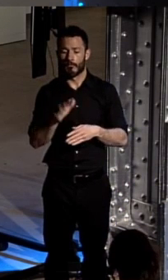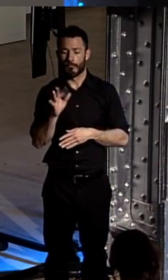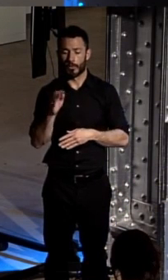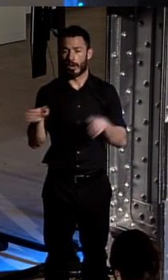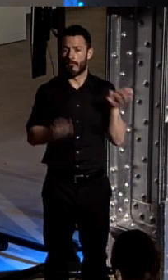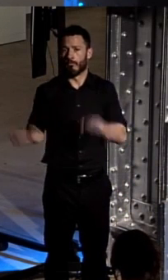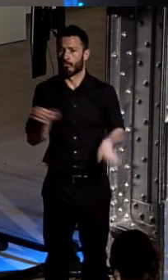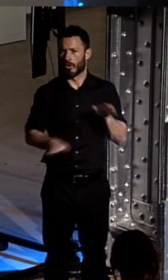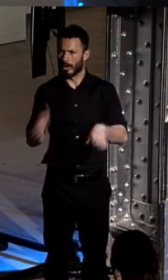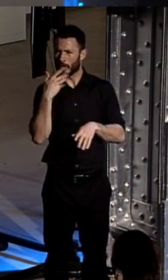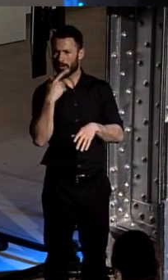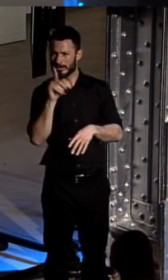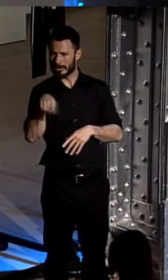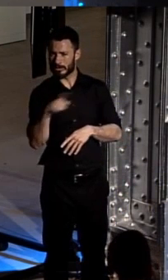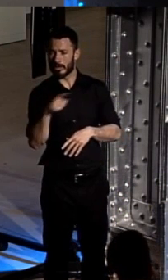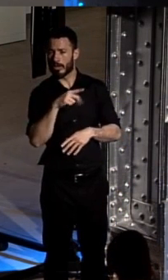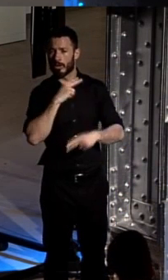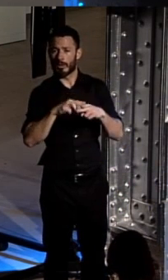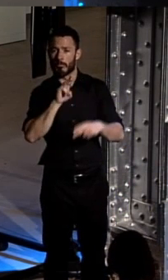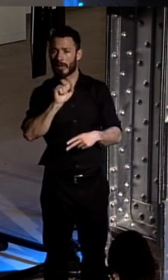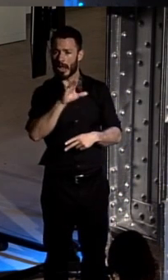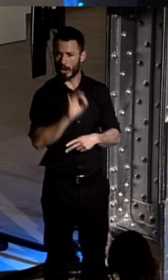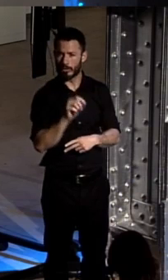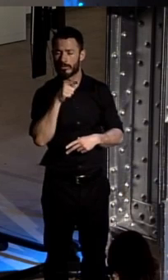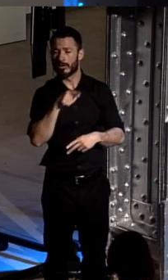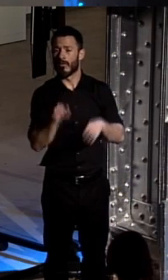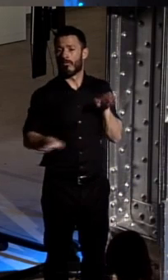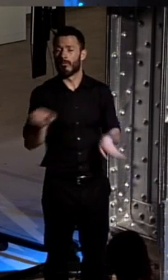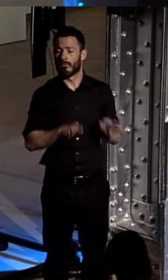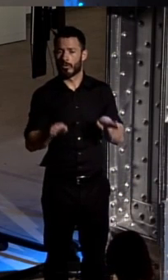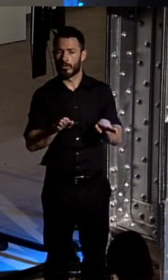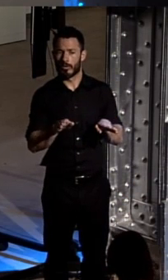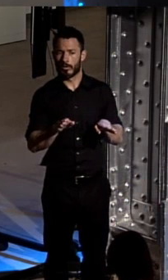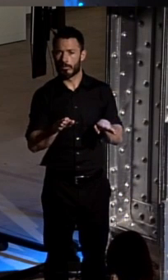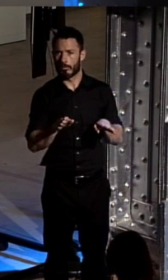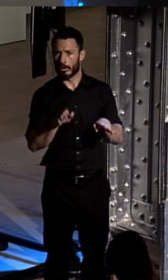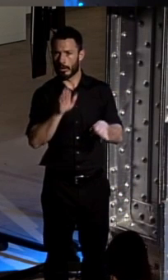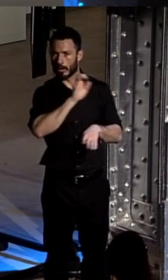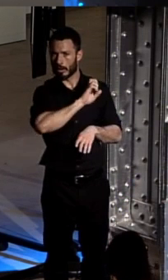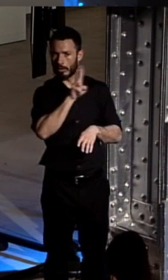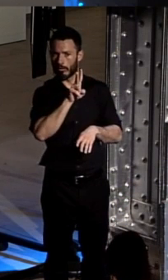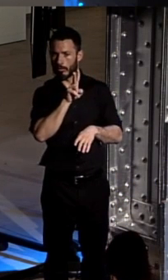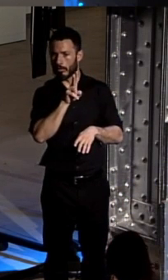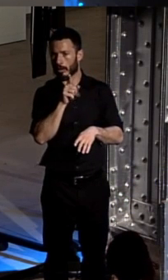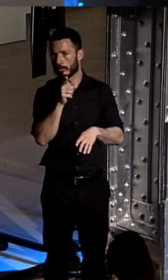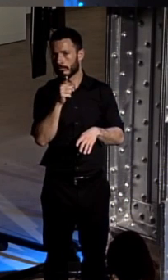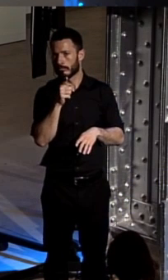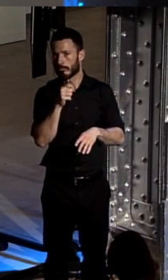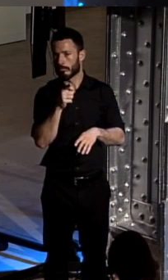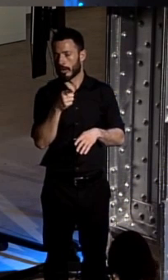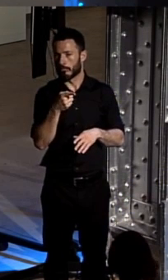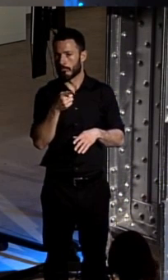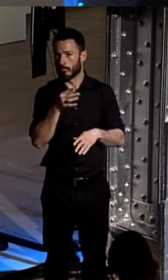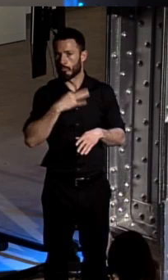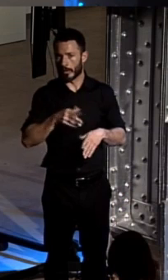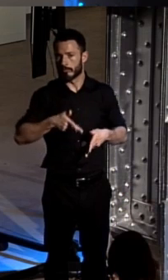conocéis. ¿La conocéis? Se llama Paro y es una foca que de hecho tiene aprobación en Estados Unidos para utilizarse terapéuticamente.